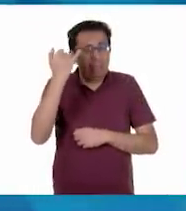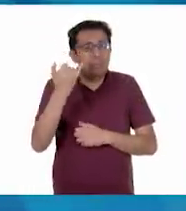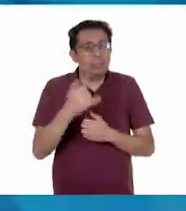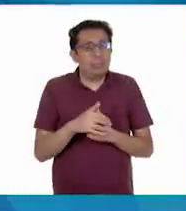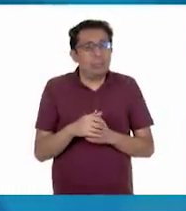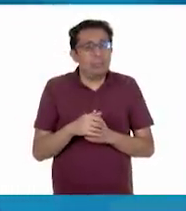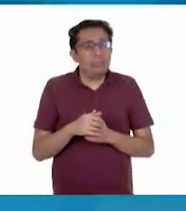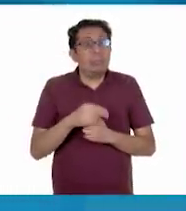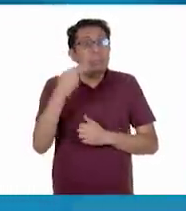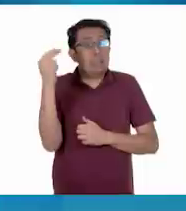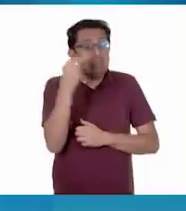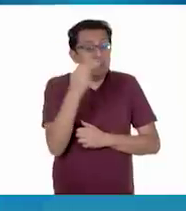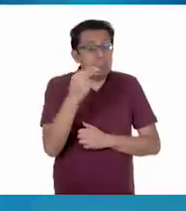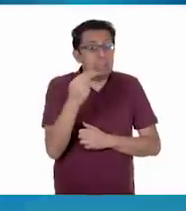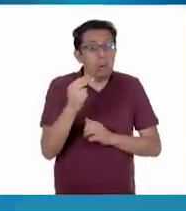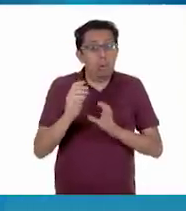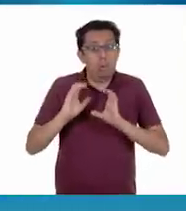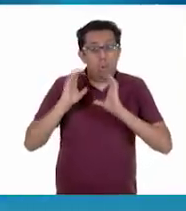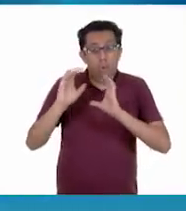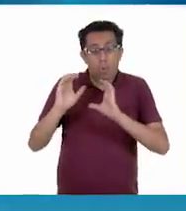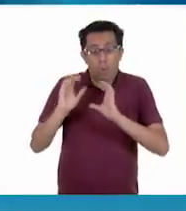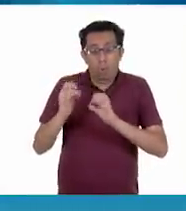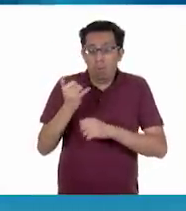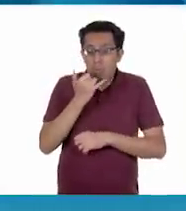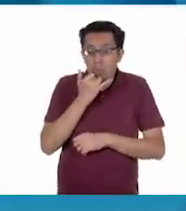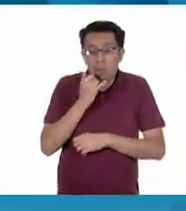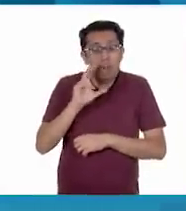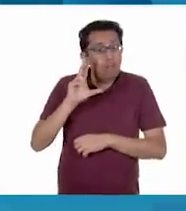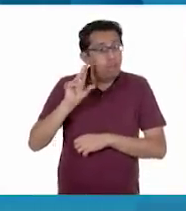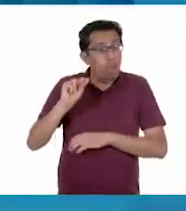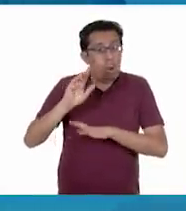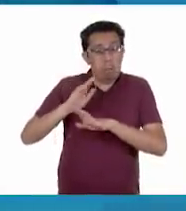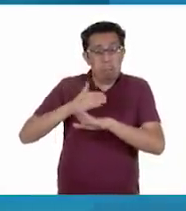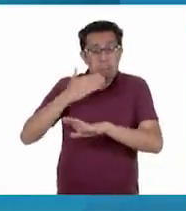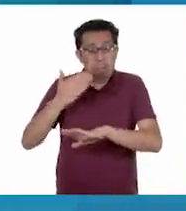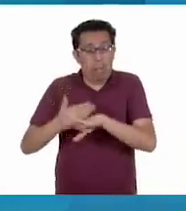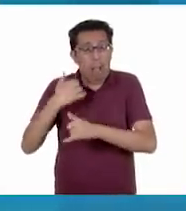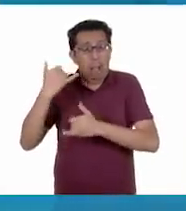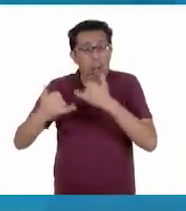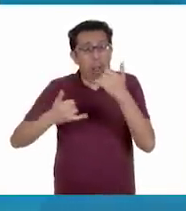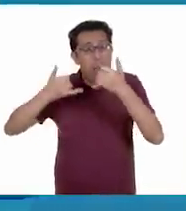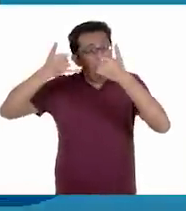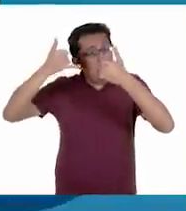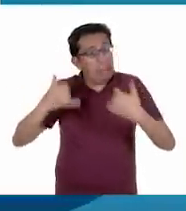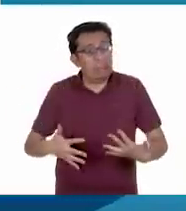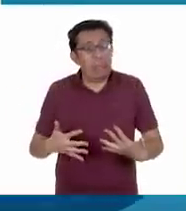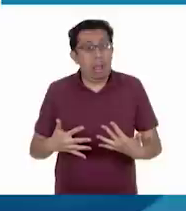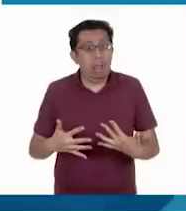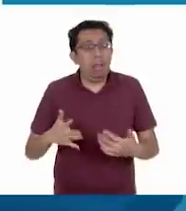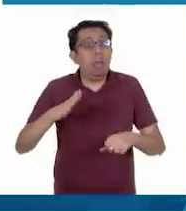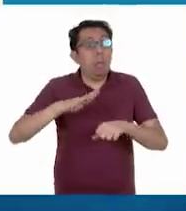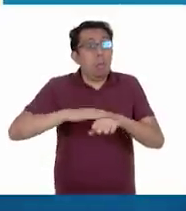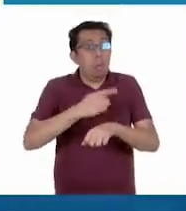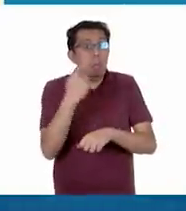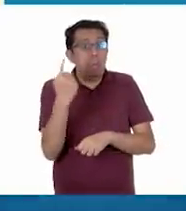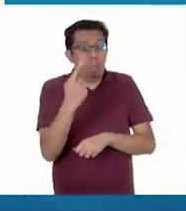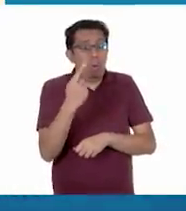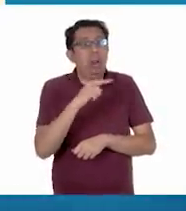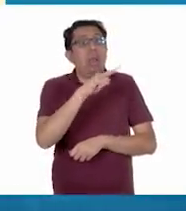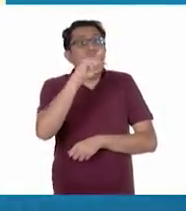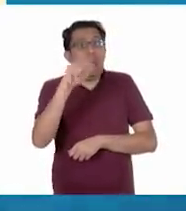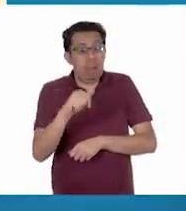ser muy precavidos en no ser agresivos o demasiado toscos, porque los perros pueden regresar